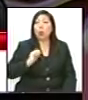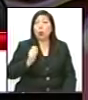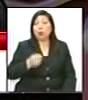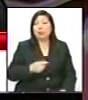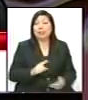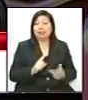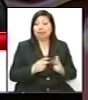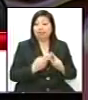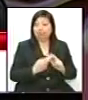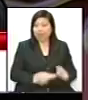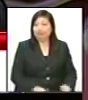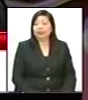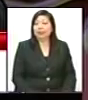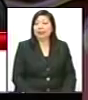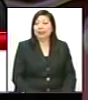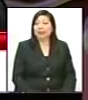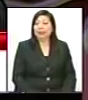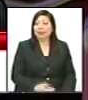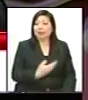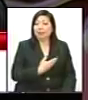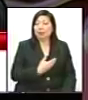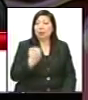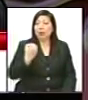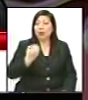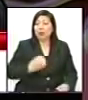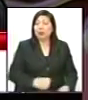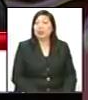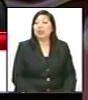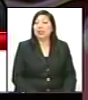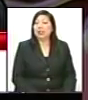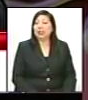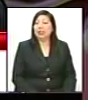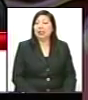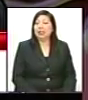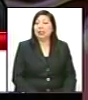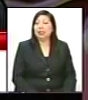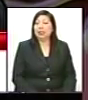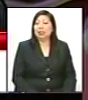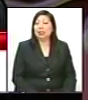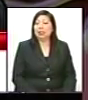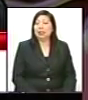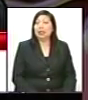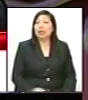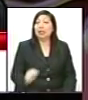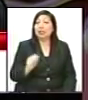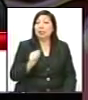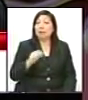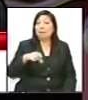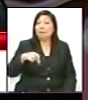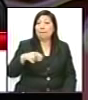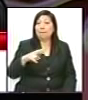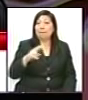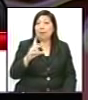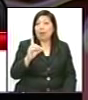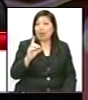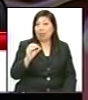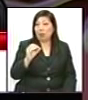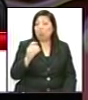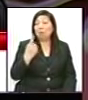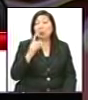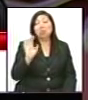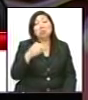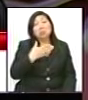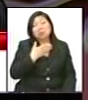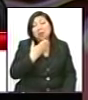en representación del Presidente del Poder Judicial, el doctor Víctor Prado Saldarriaga, a quienes agradezco su